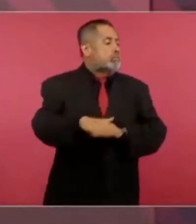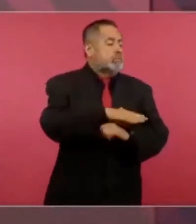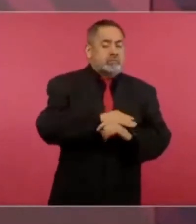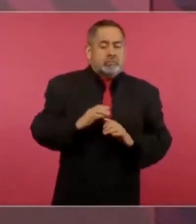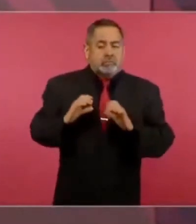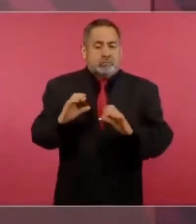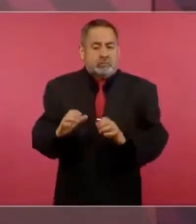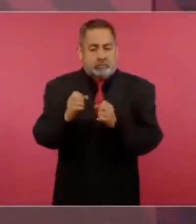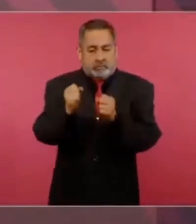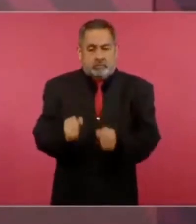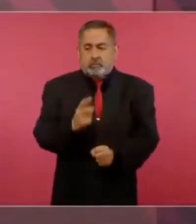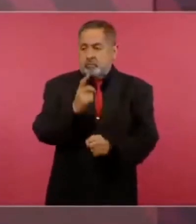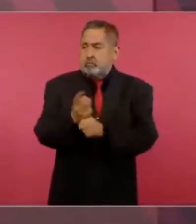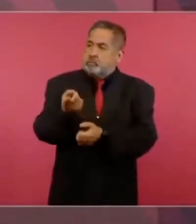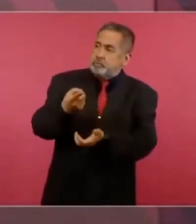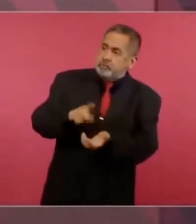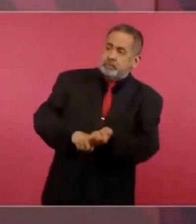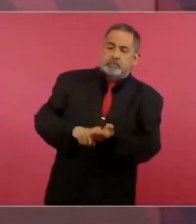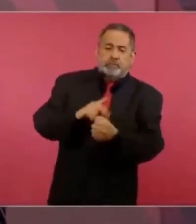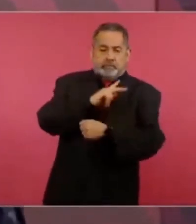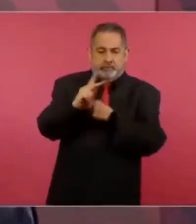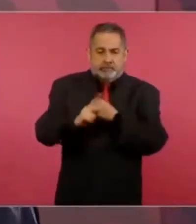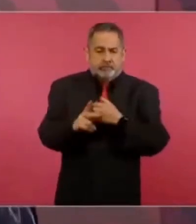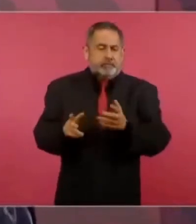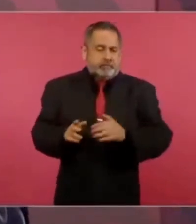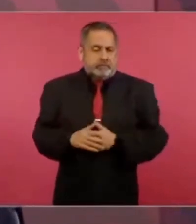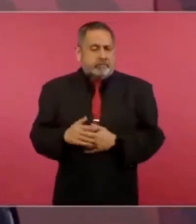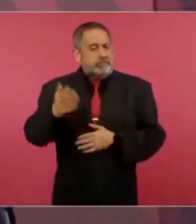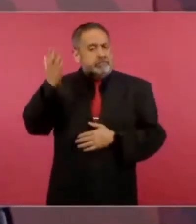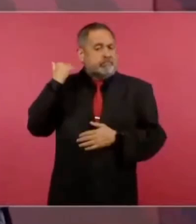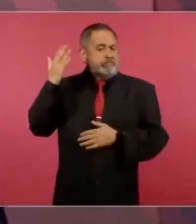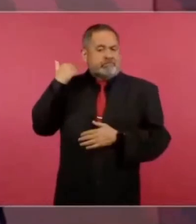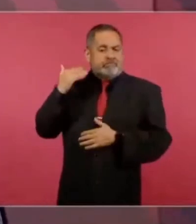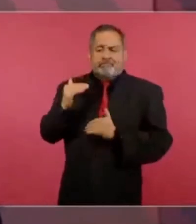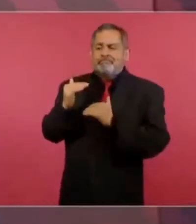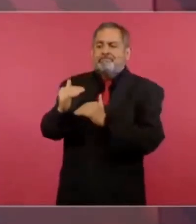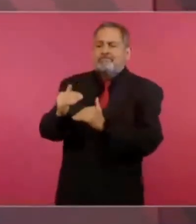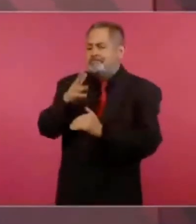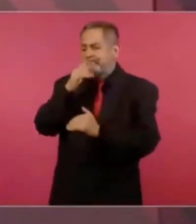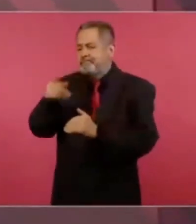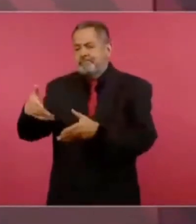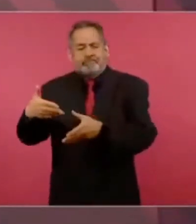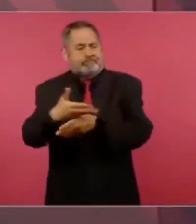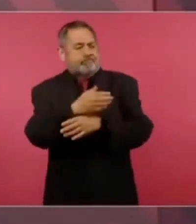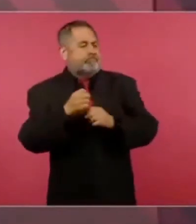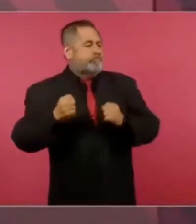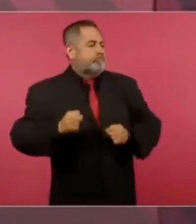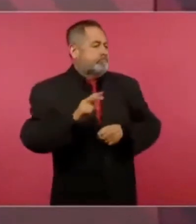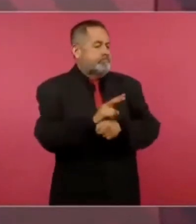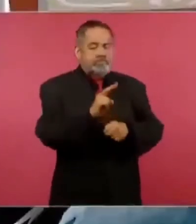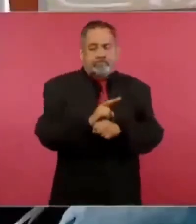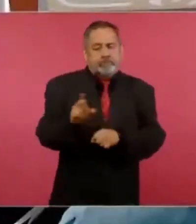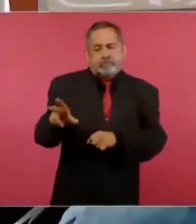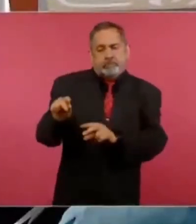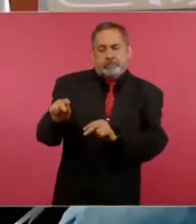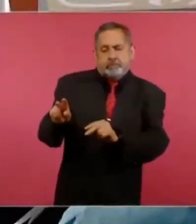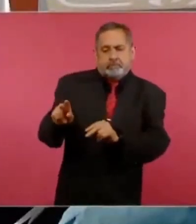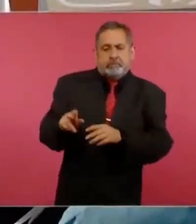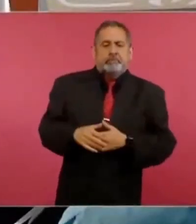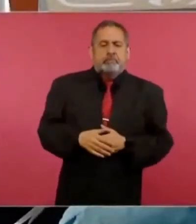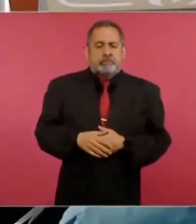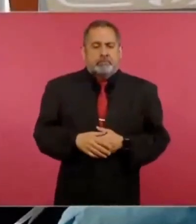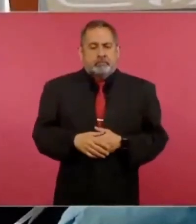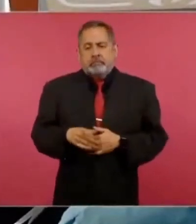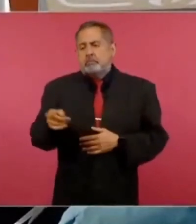de la seguridad interior, que antes se limitaba, en el caso de las Fuerzas Armadas, a cuidar